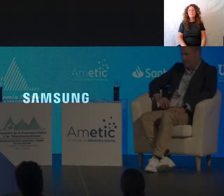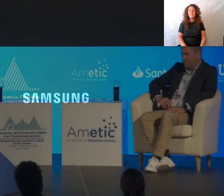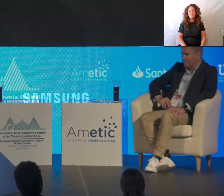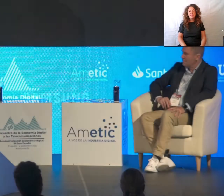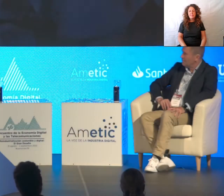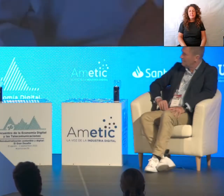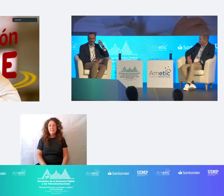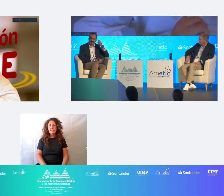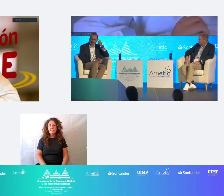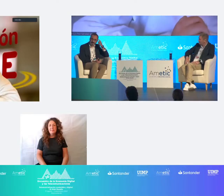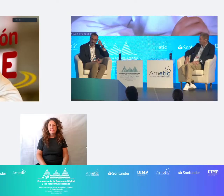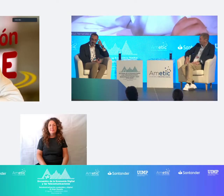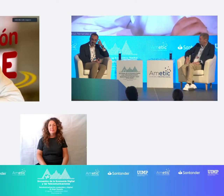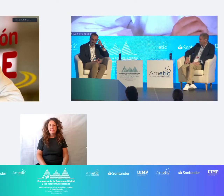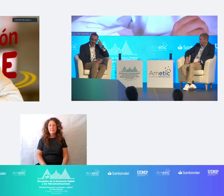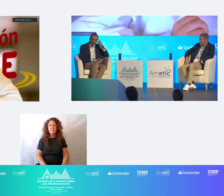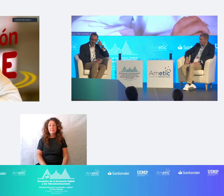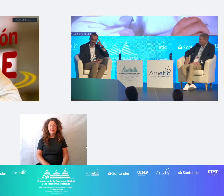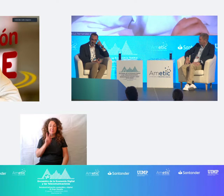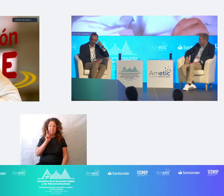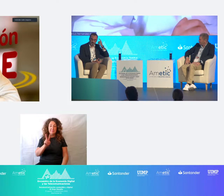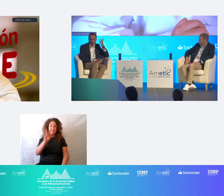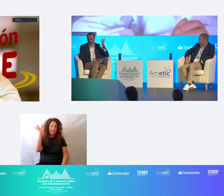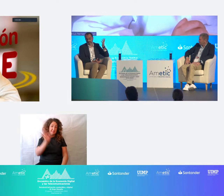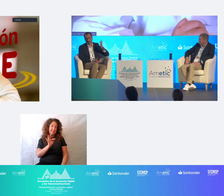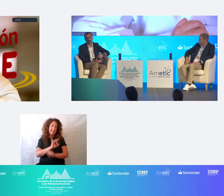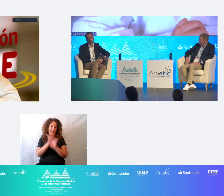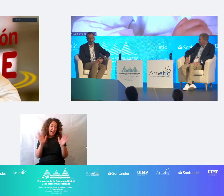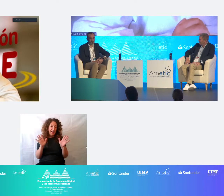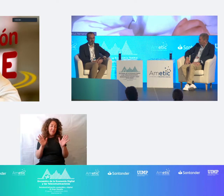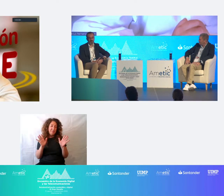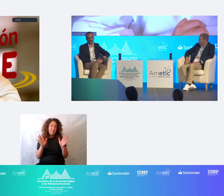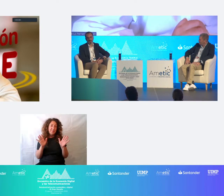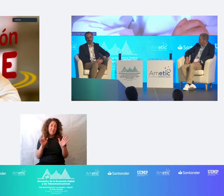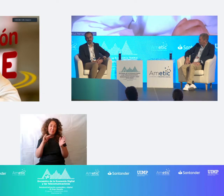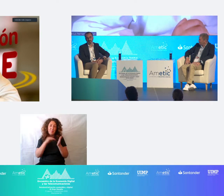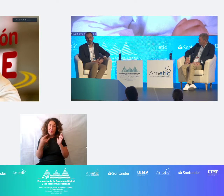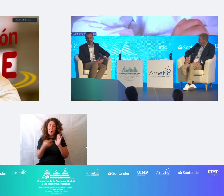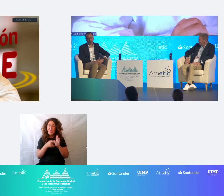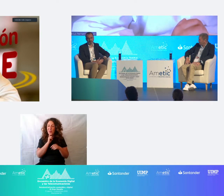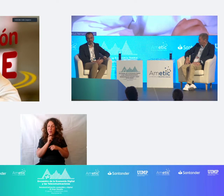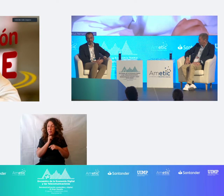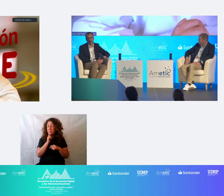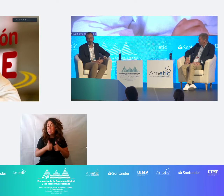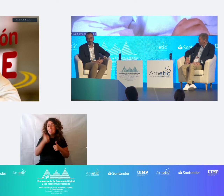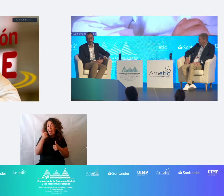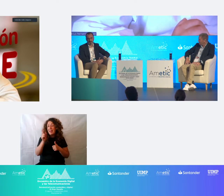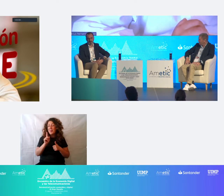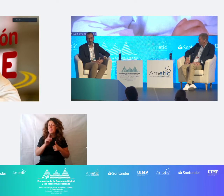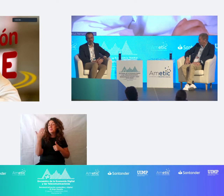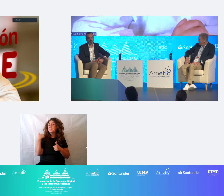bueno aquí queda claro si jesús en qué consistía el proyecto en donde hay mucho más que decir lo lanzamos en el 2020